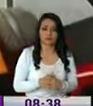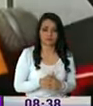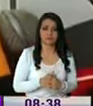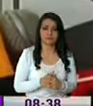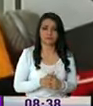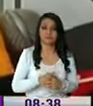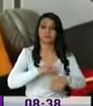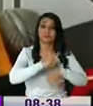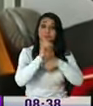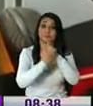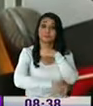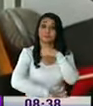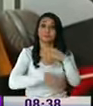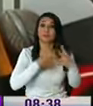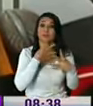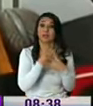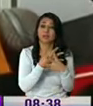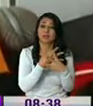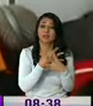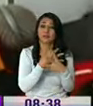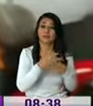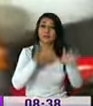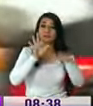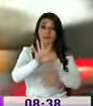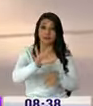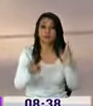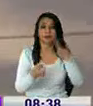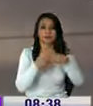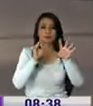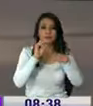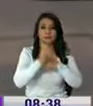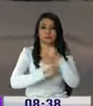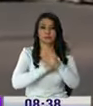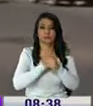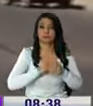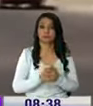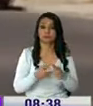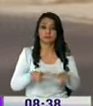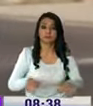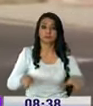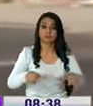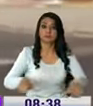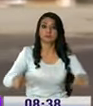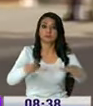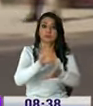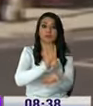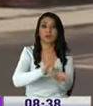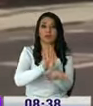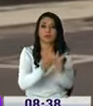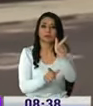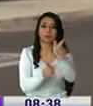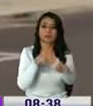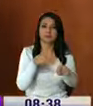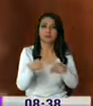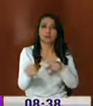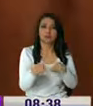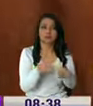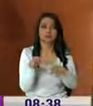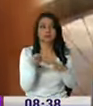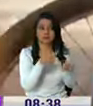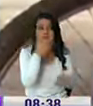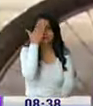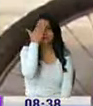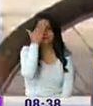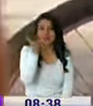Tiene una pena privativa de libertad de 5 a 7 años. En el sector, habitantes y transeúntes no eran ajenos a lo